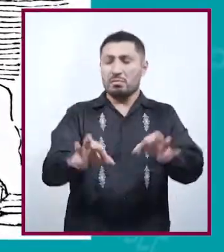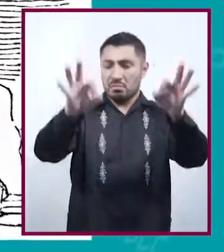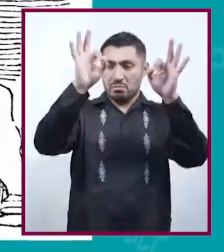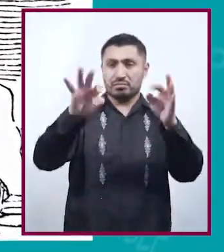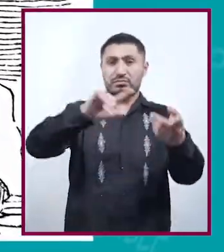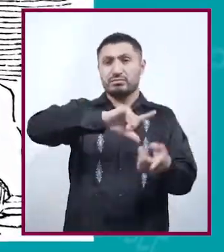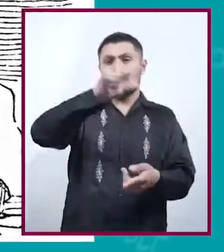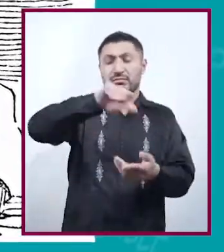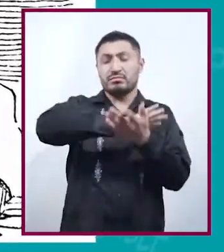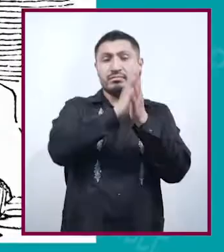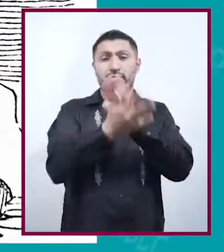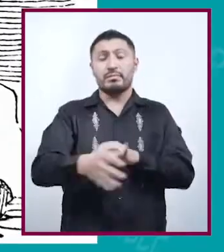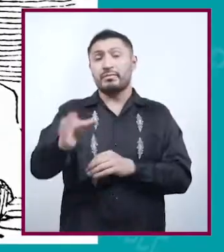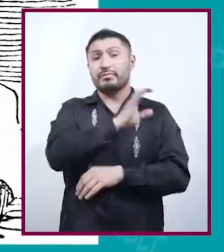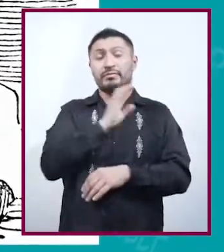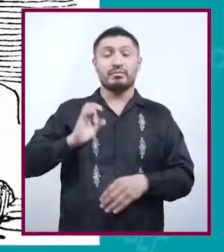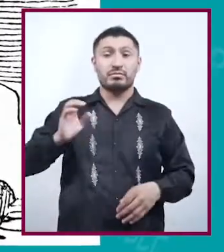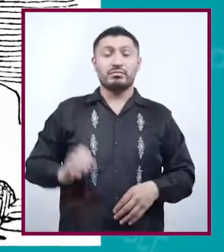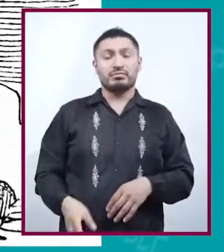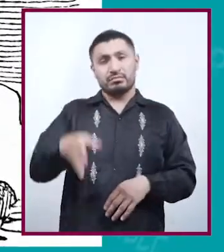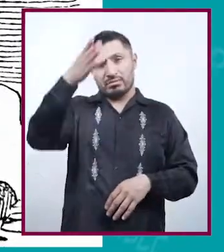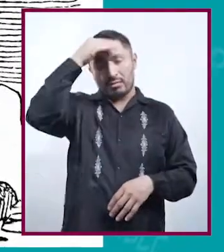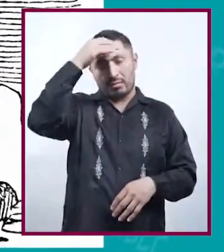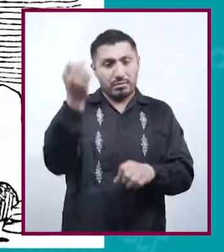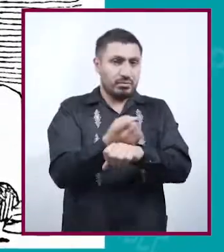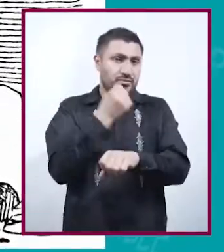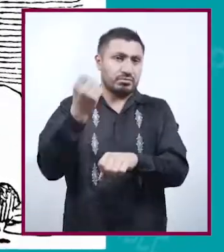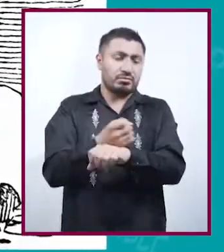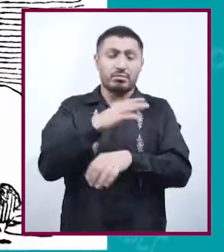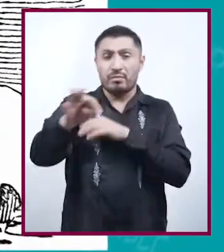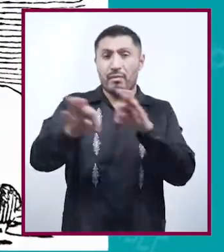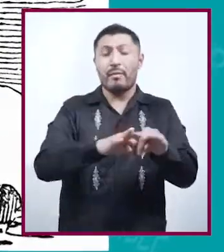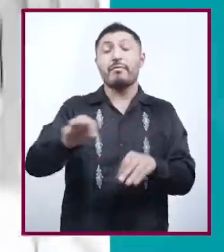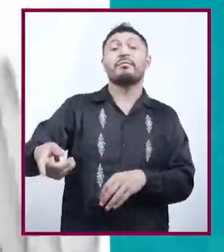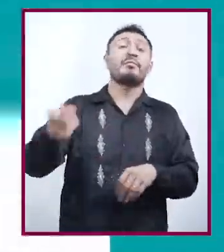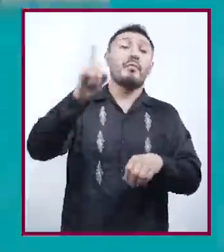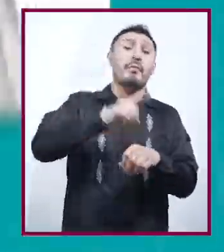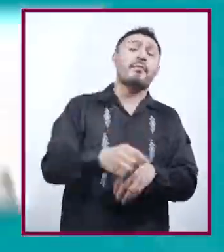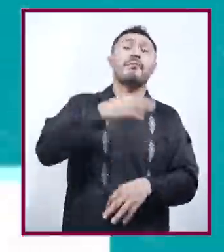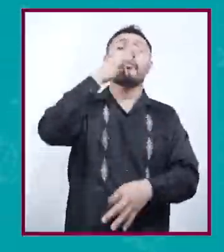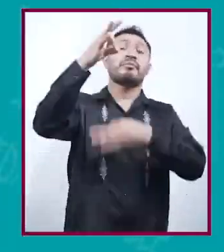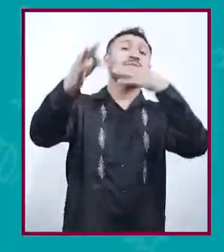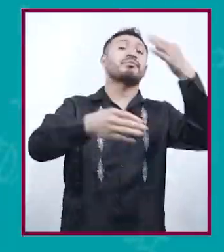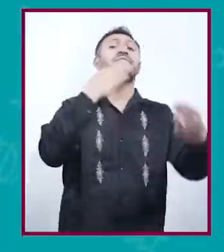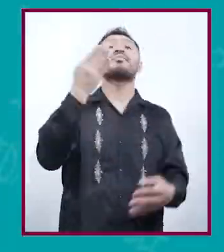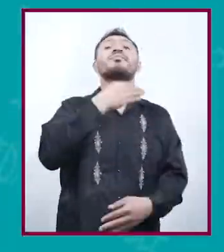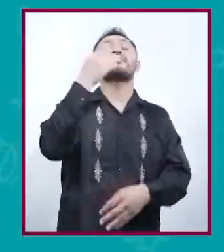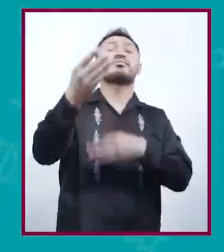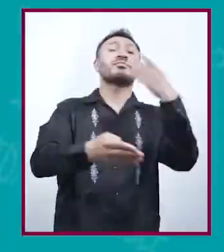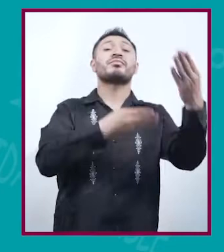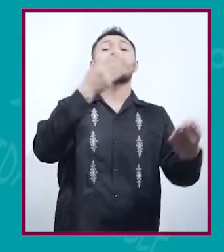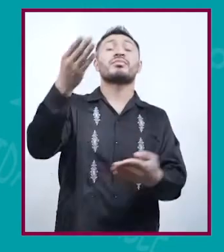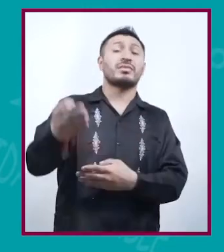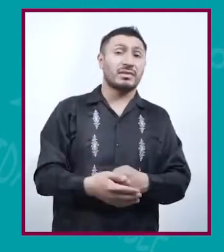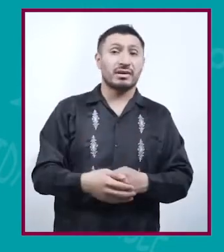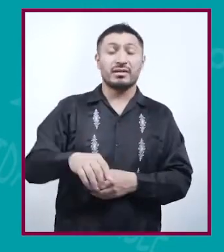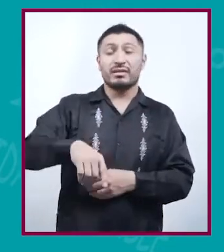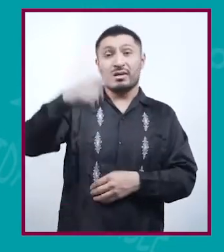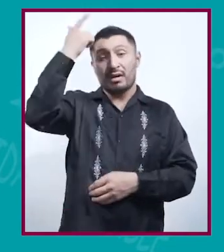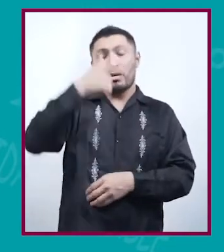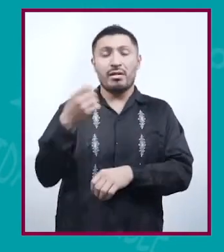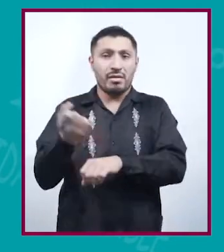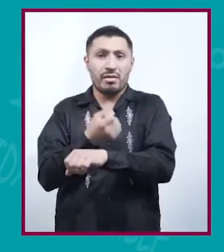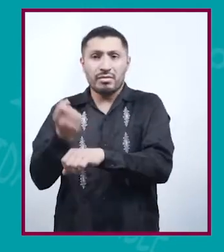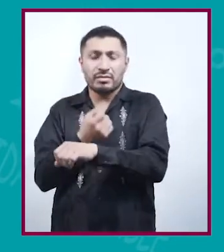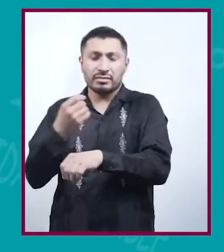familia romana. Luego se convirtieron al cristianismo y aprendieron el oficio de zapatero. De día predicaban el evangelio y por las